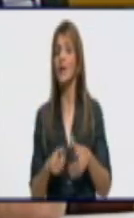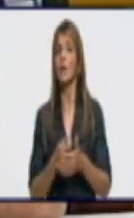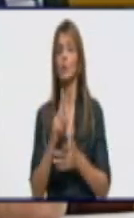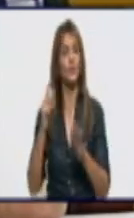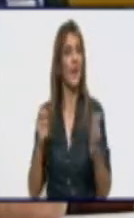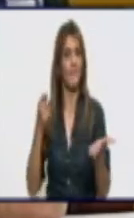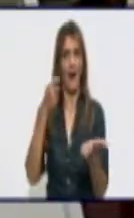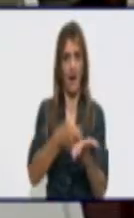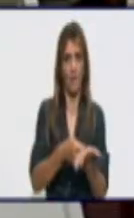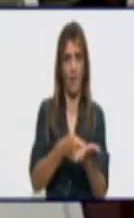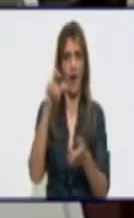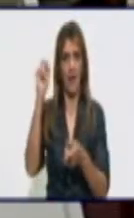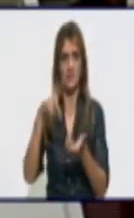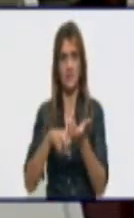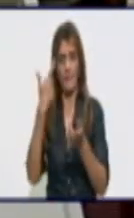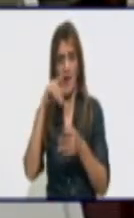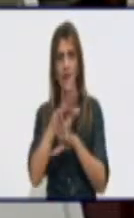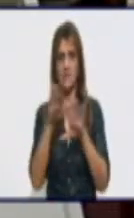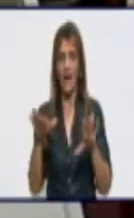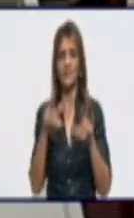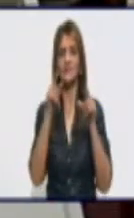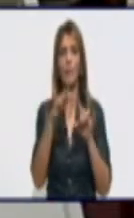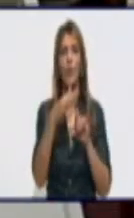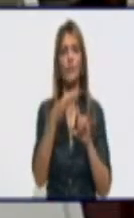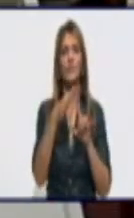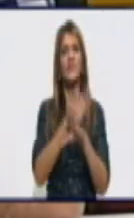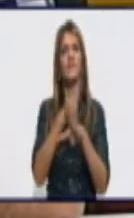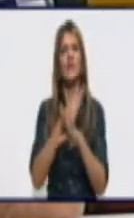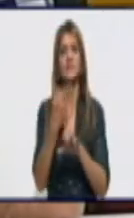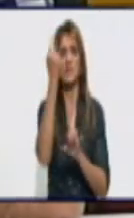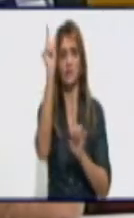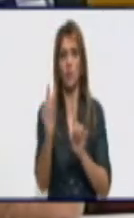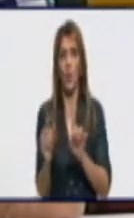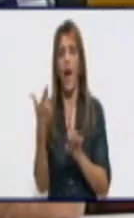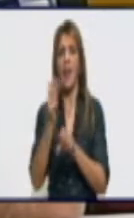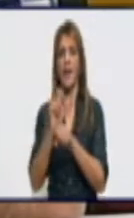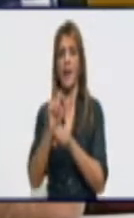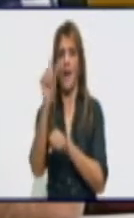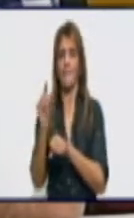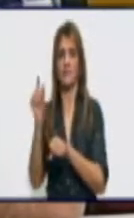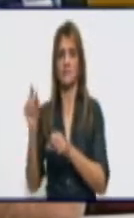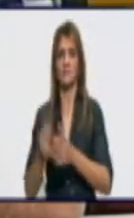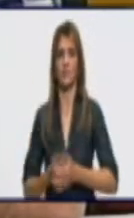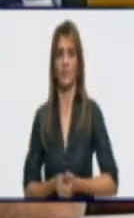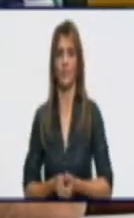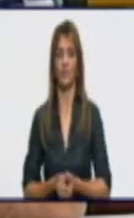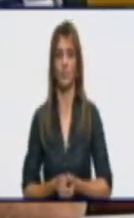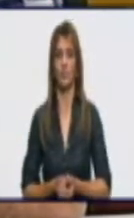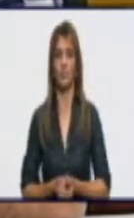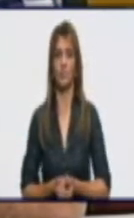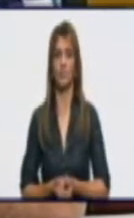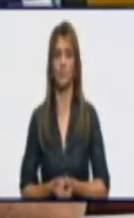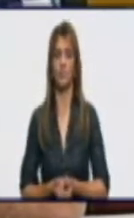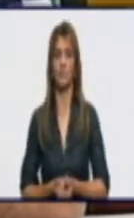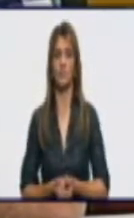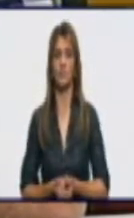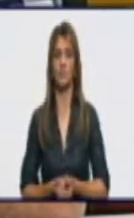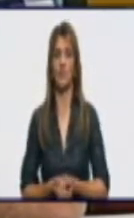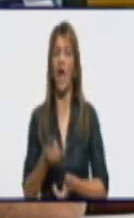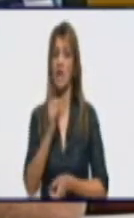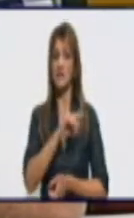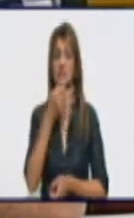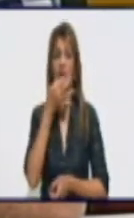campesino. Alexander explicaba ayer, está en una de las medidas, que la leche de sobrecumplimiento se va a pagar más cara. Que el